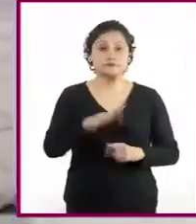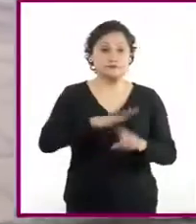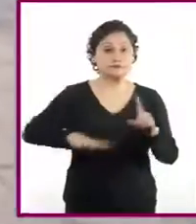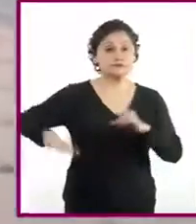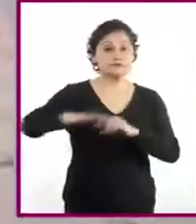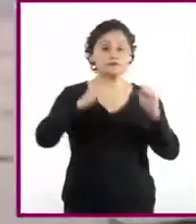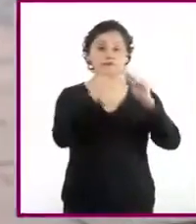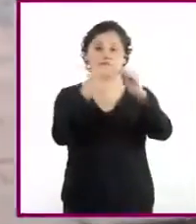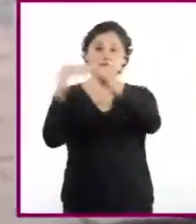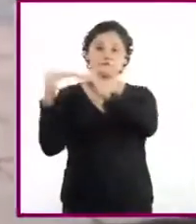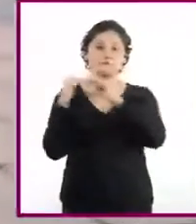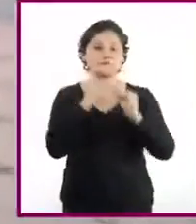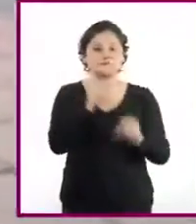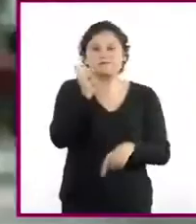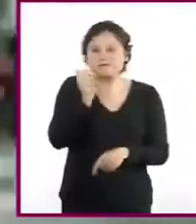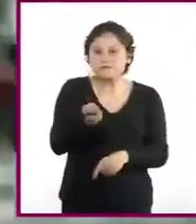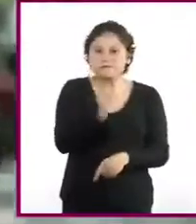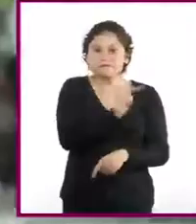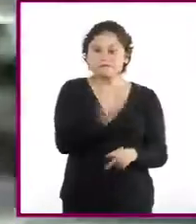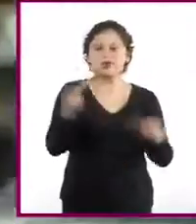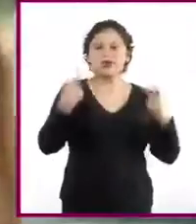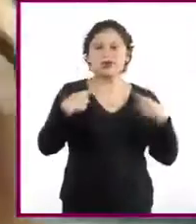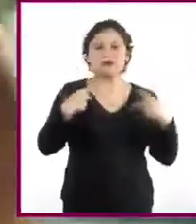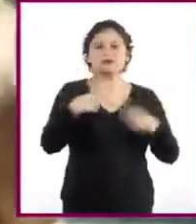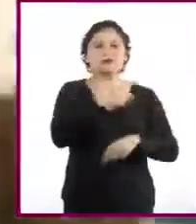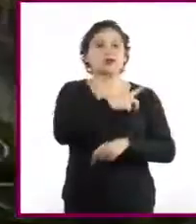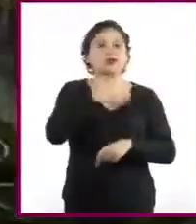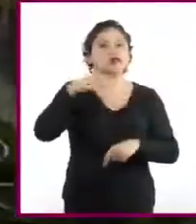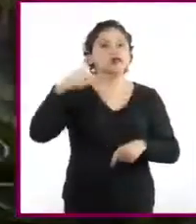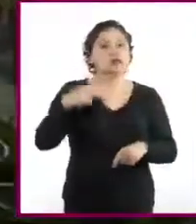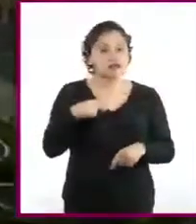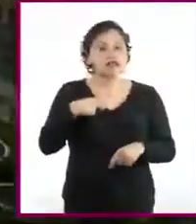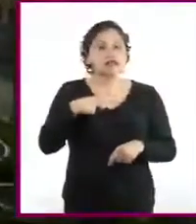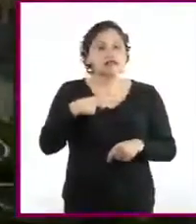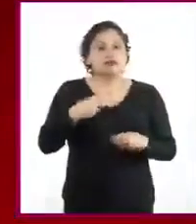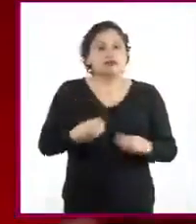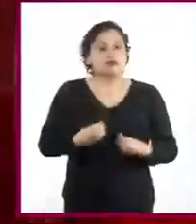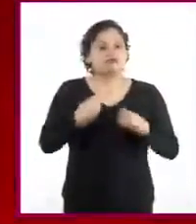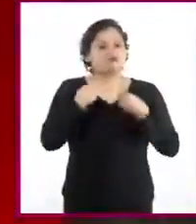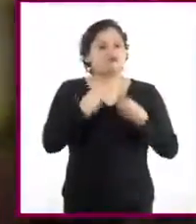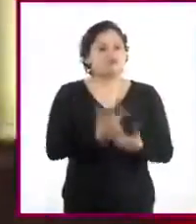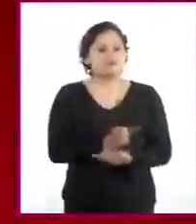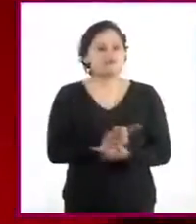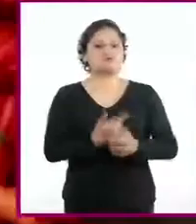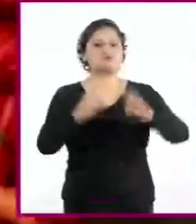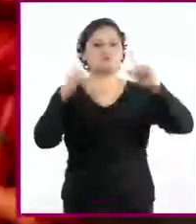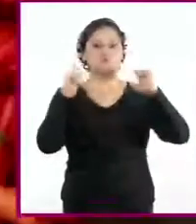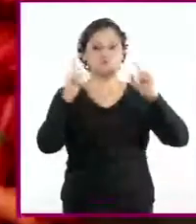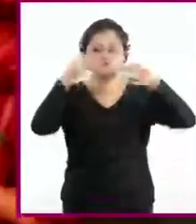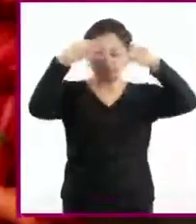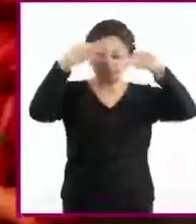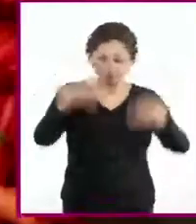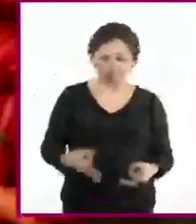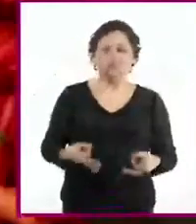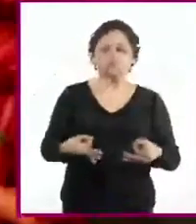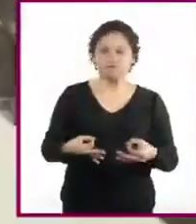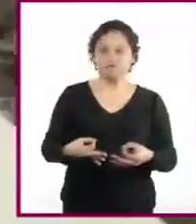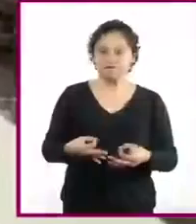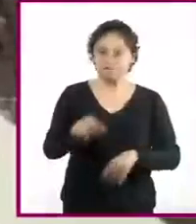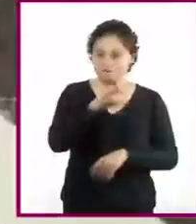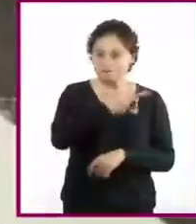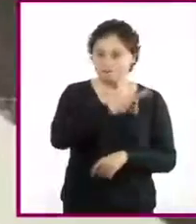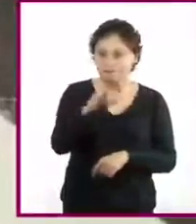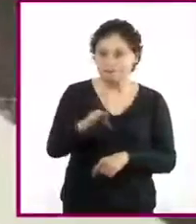democrática, toda persona tiene derecho a disfrutar de bienes como la vida, la libertad o la integridad, que favorezcan las